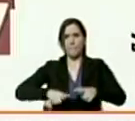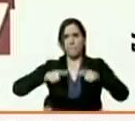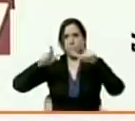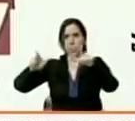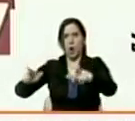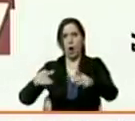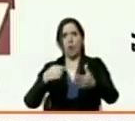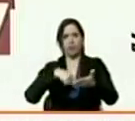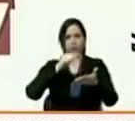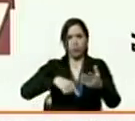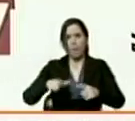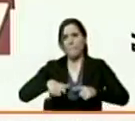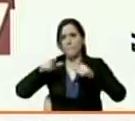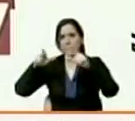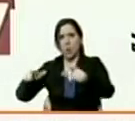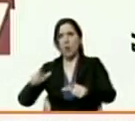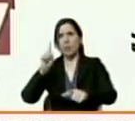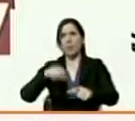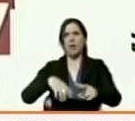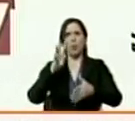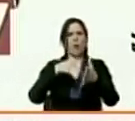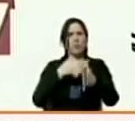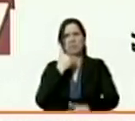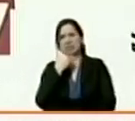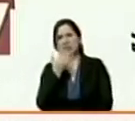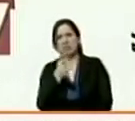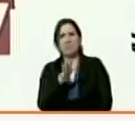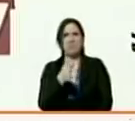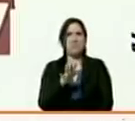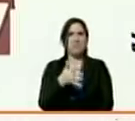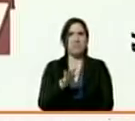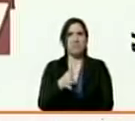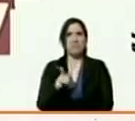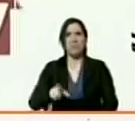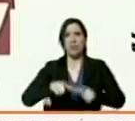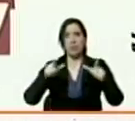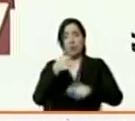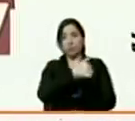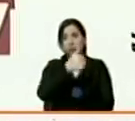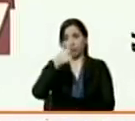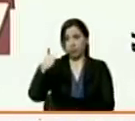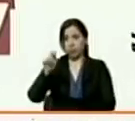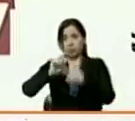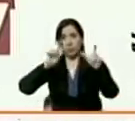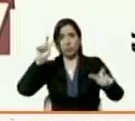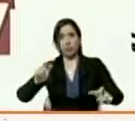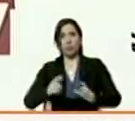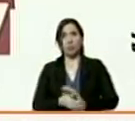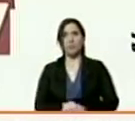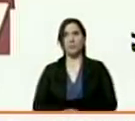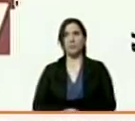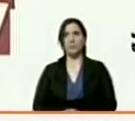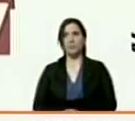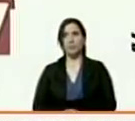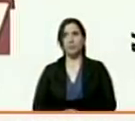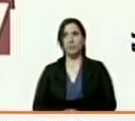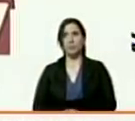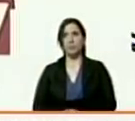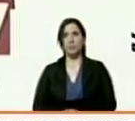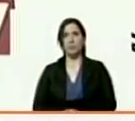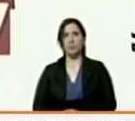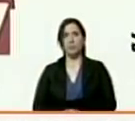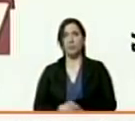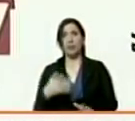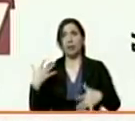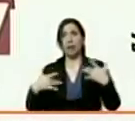como 4.000 diplomas. Y se le entregaron a cada persona, militantes del partido. Yo voy a actos y la gente